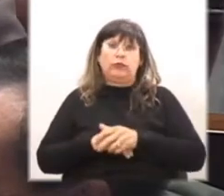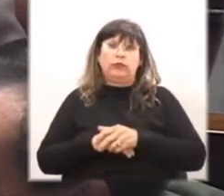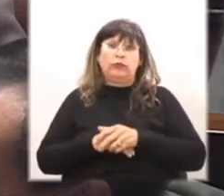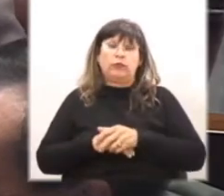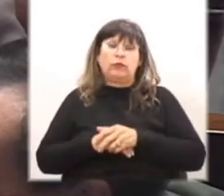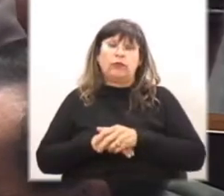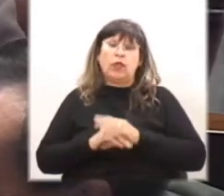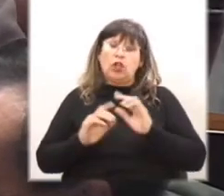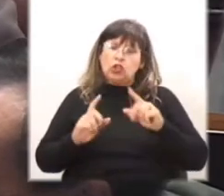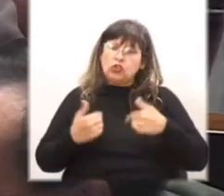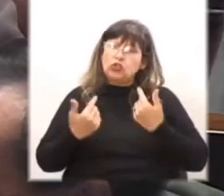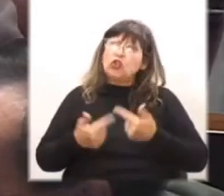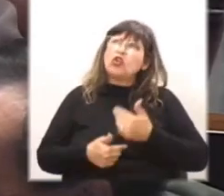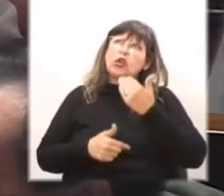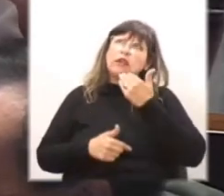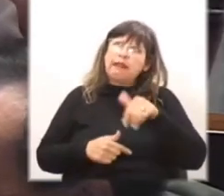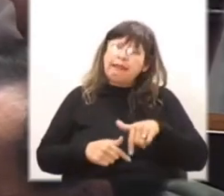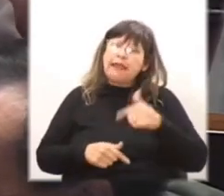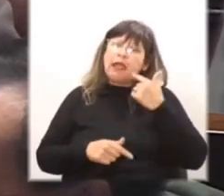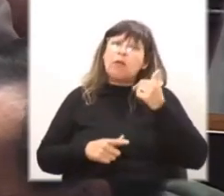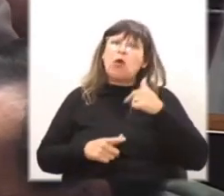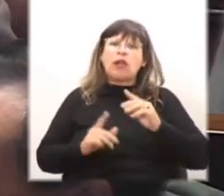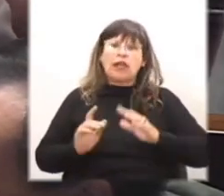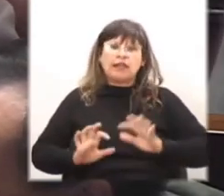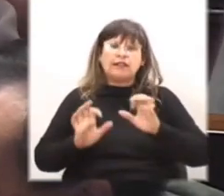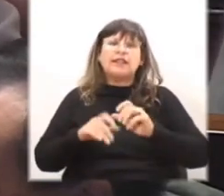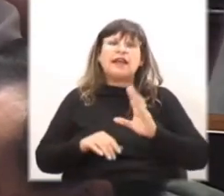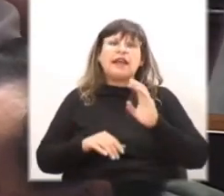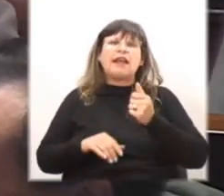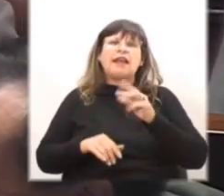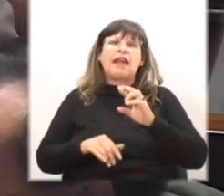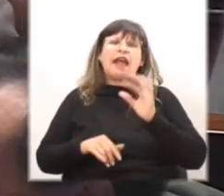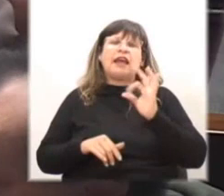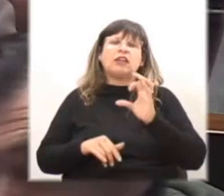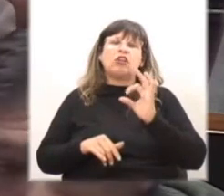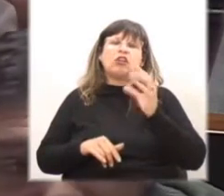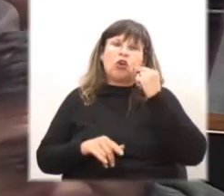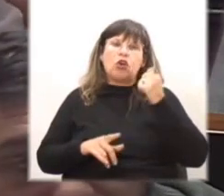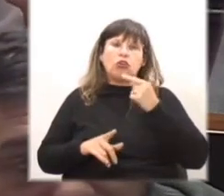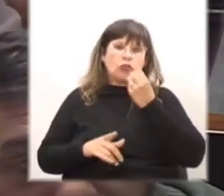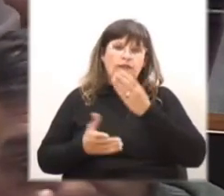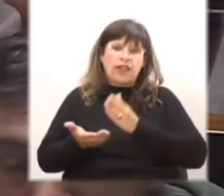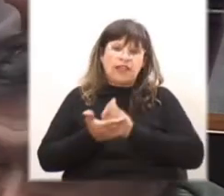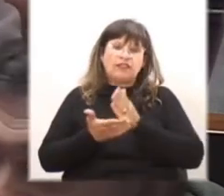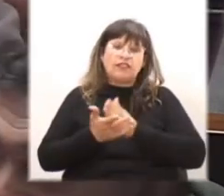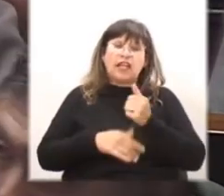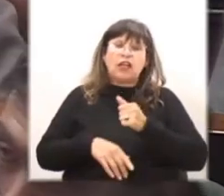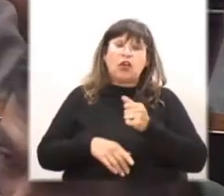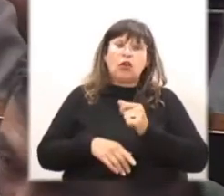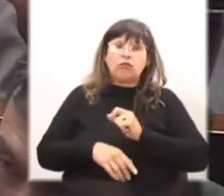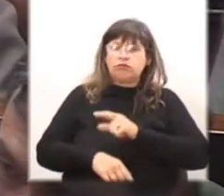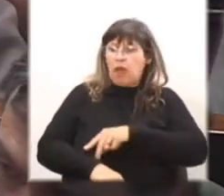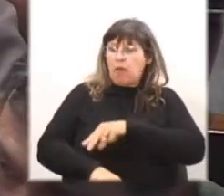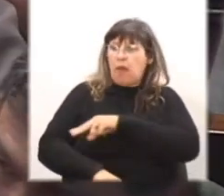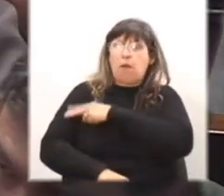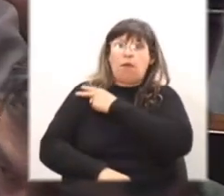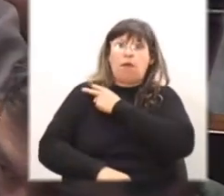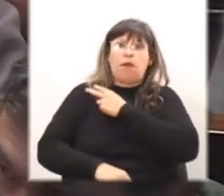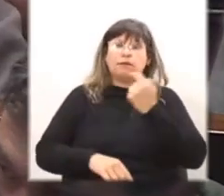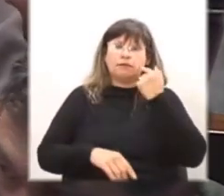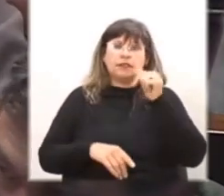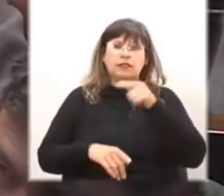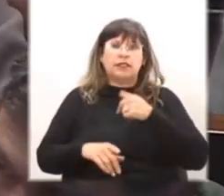Según entendemos, el funcionario Carlos Gelpi fue beneficiado por un aumento de escalafón